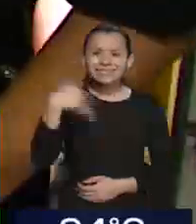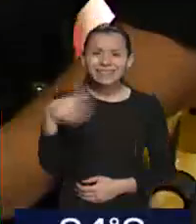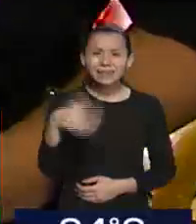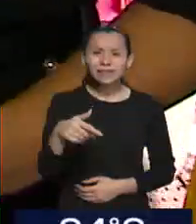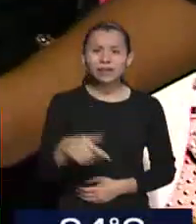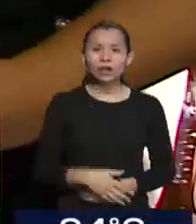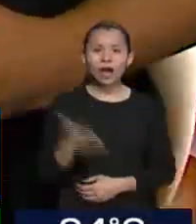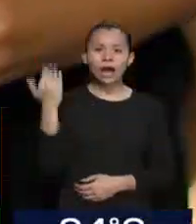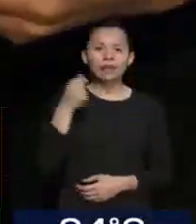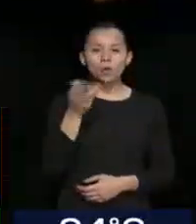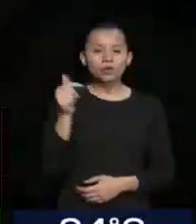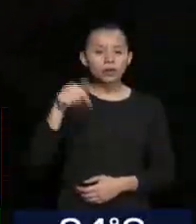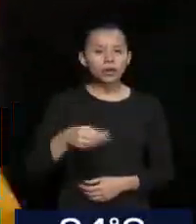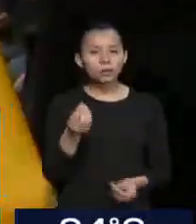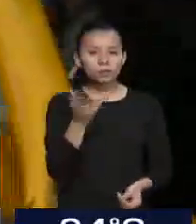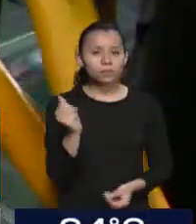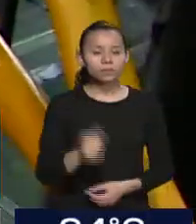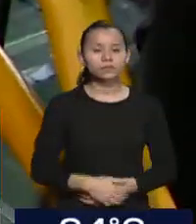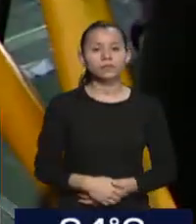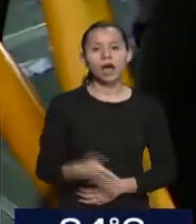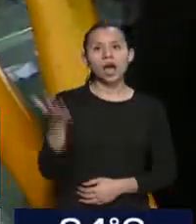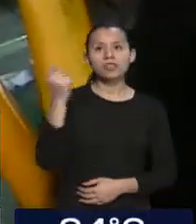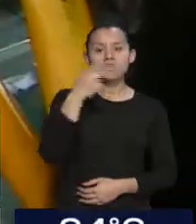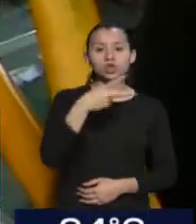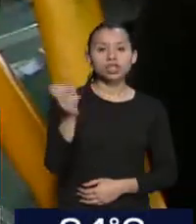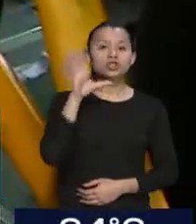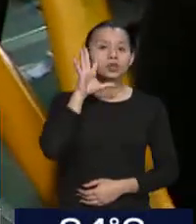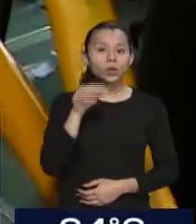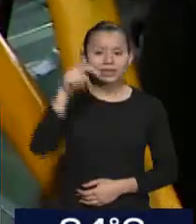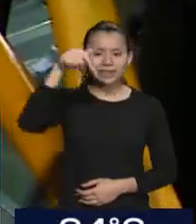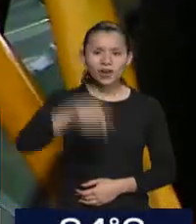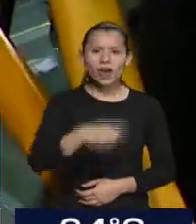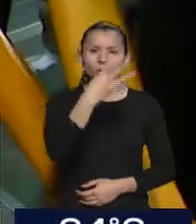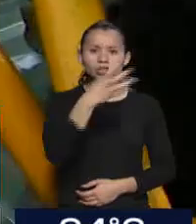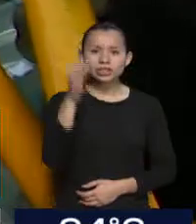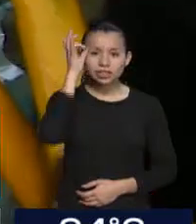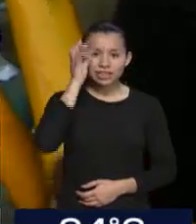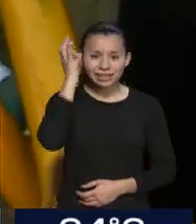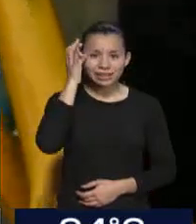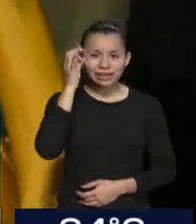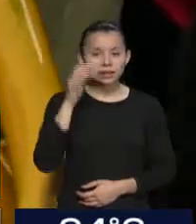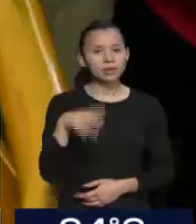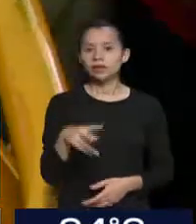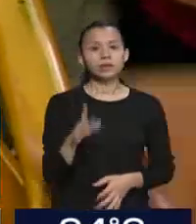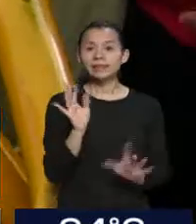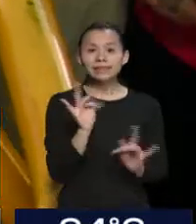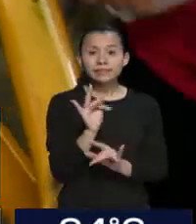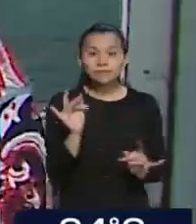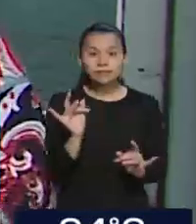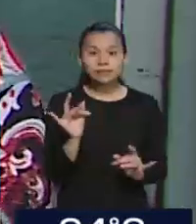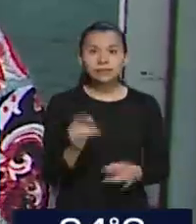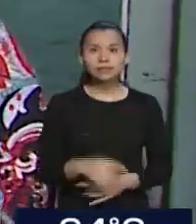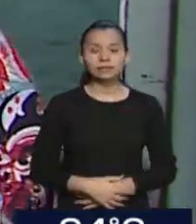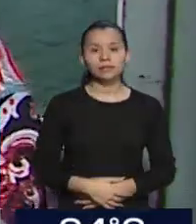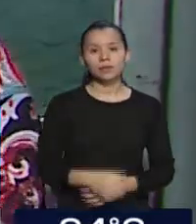pagas ahora? Y antes pagaba 250 y ahora se fue a 430. Se complica bastante porque pasa que uno gana lo